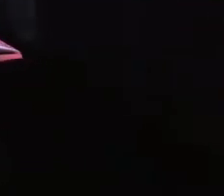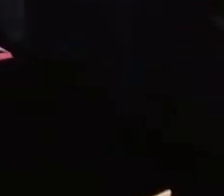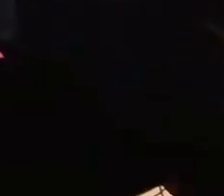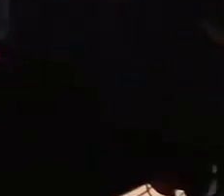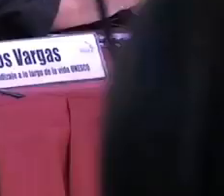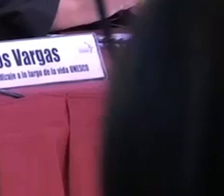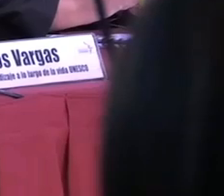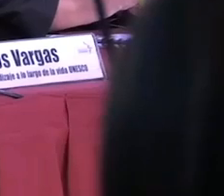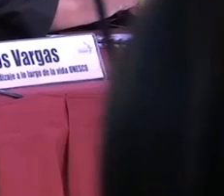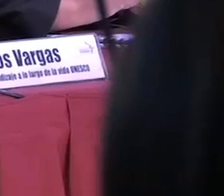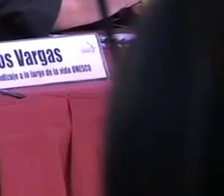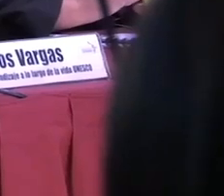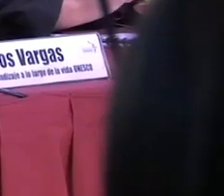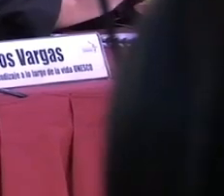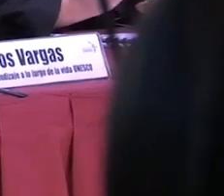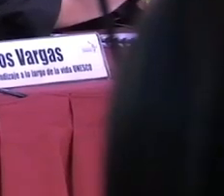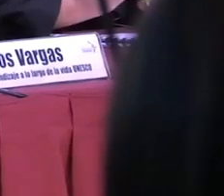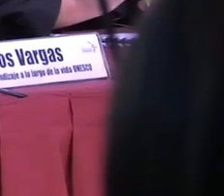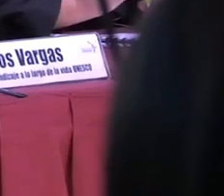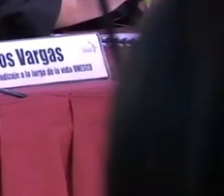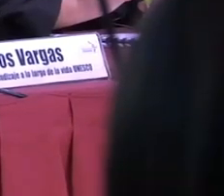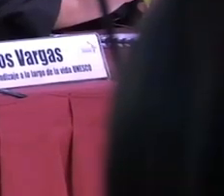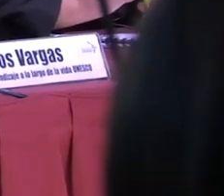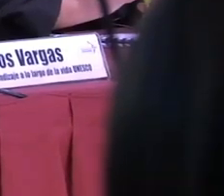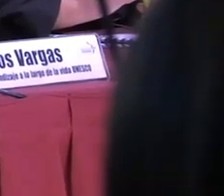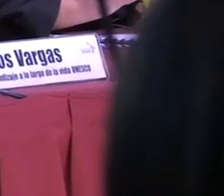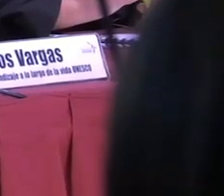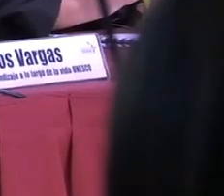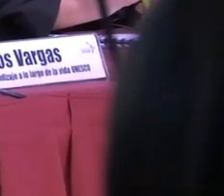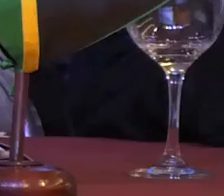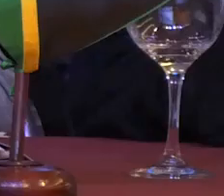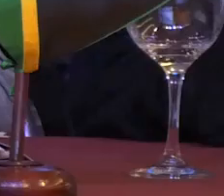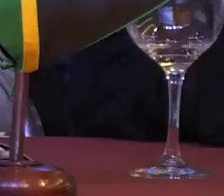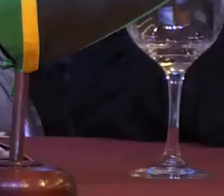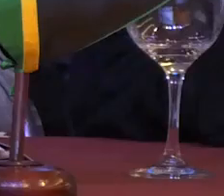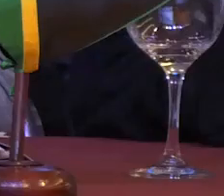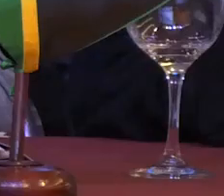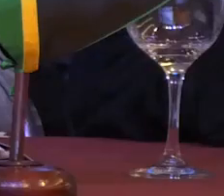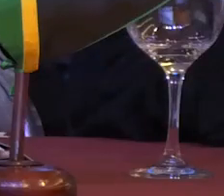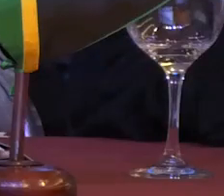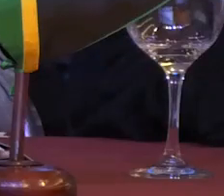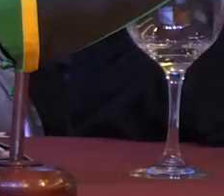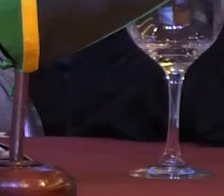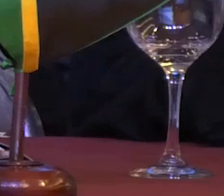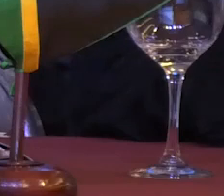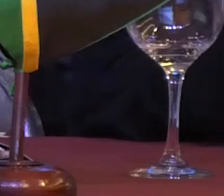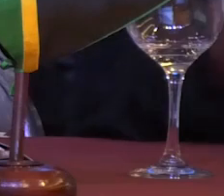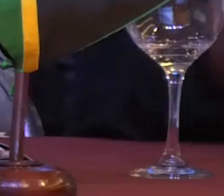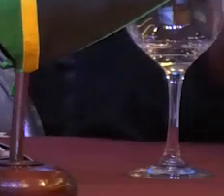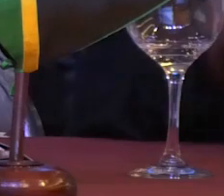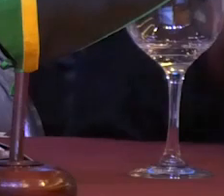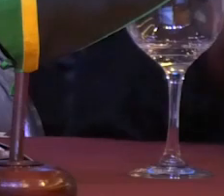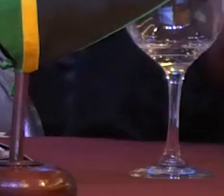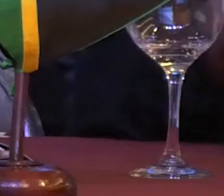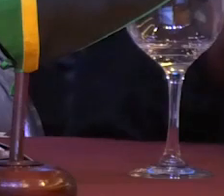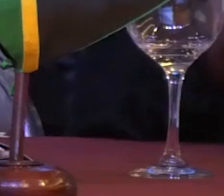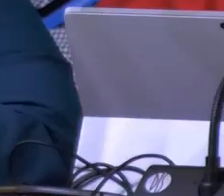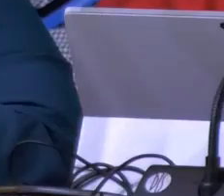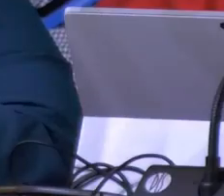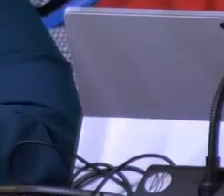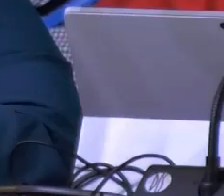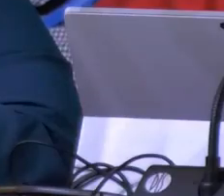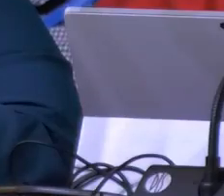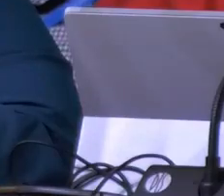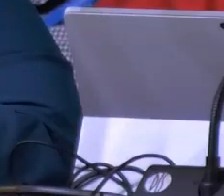ser obviamente la cara de Bolivia hacia los hermanos y las hermanas de toda América Latina y el Caribe. Y obviamente el esfuerzo